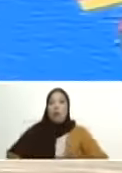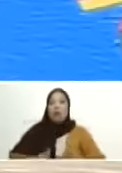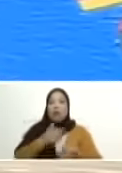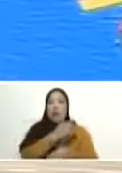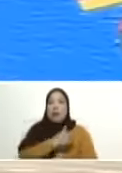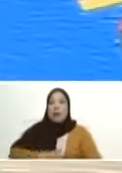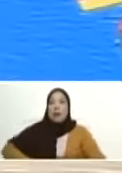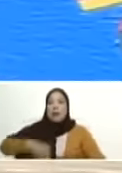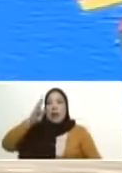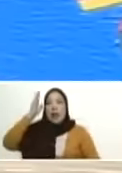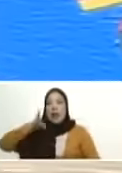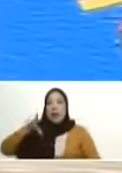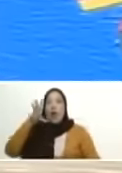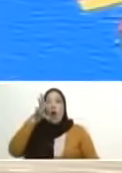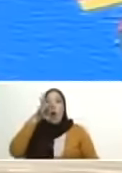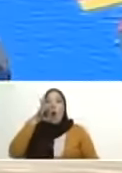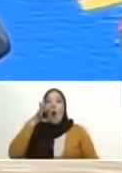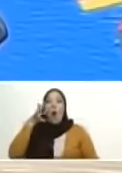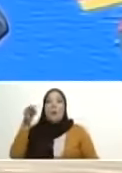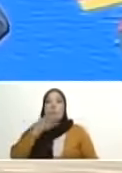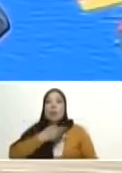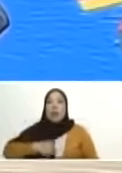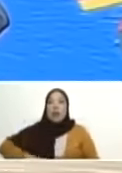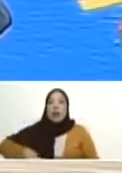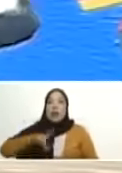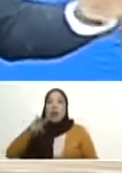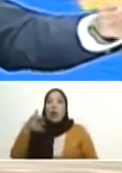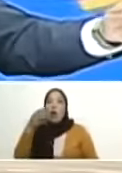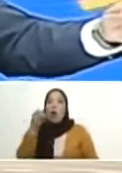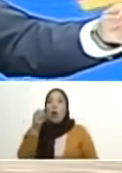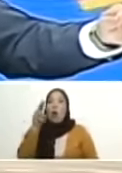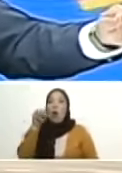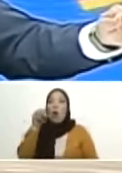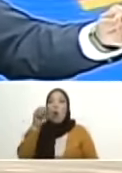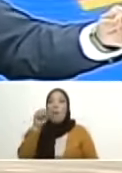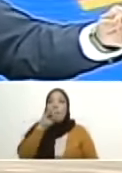al poder significó la entrega absoluta